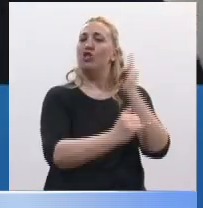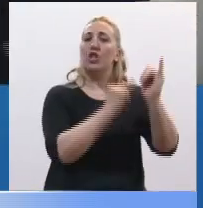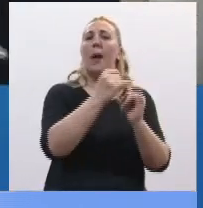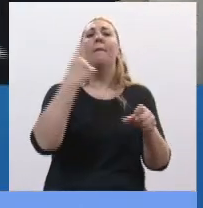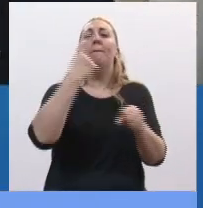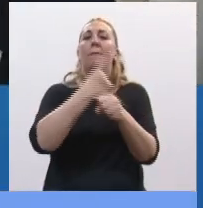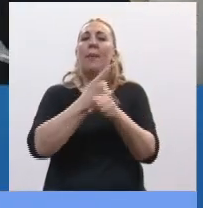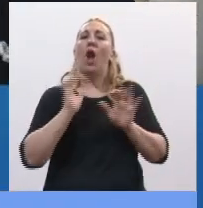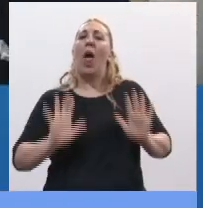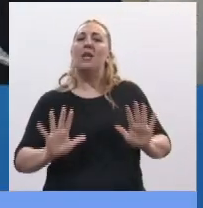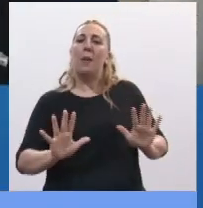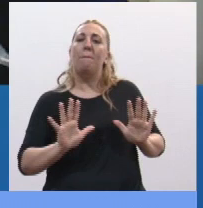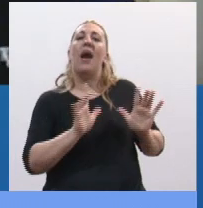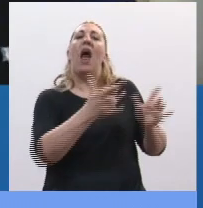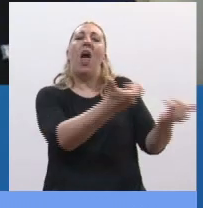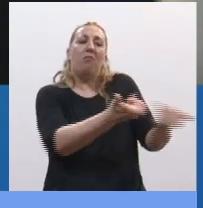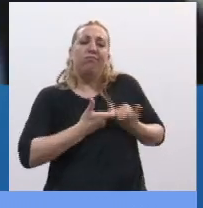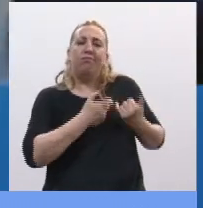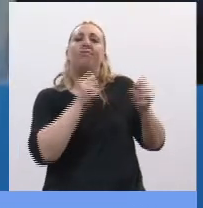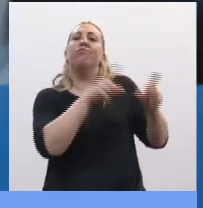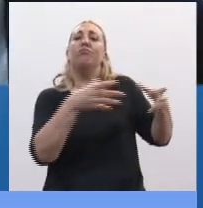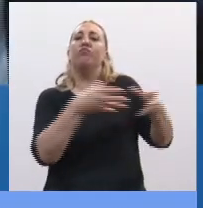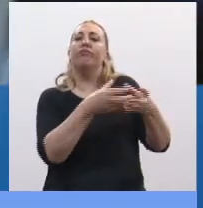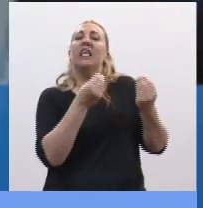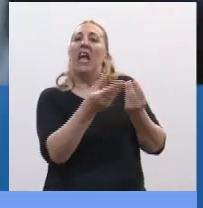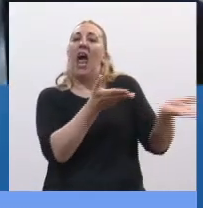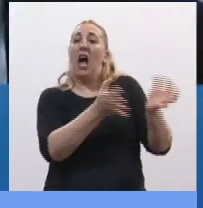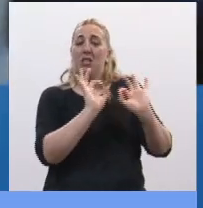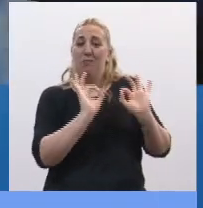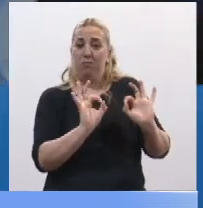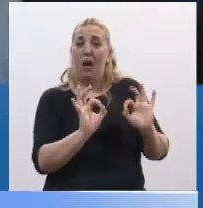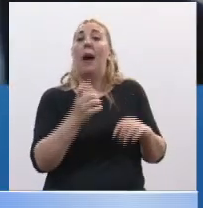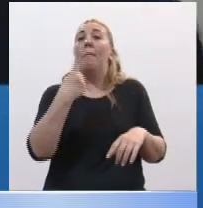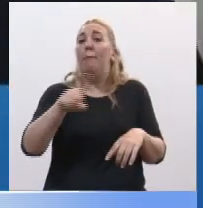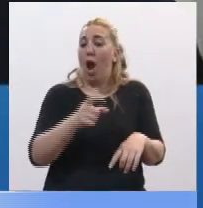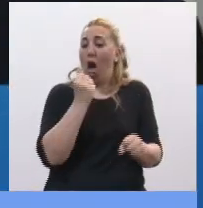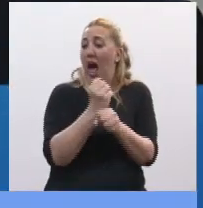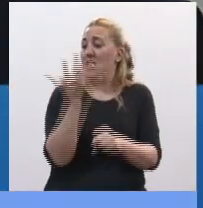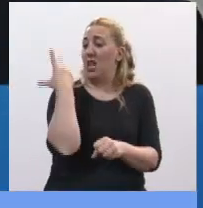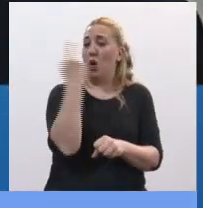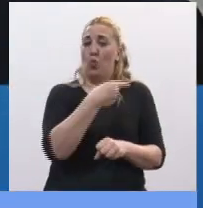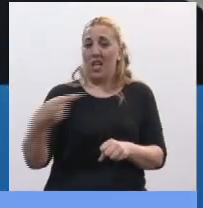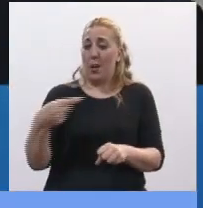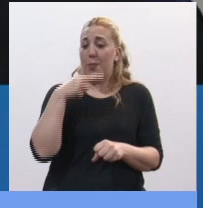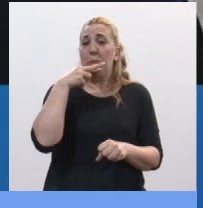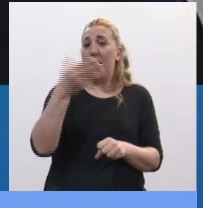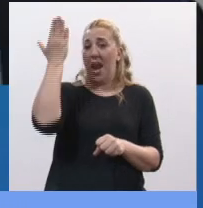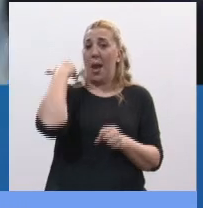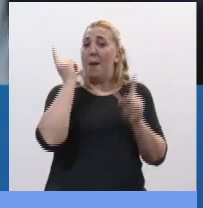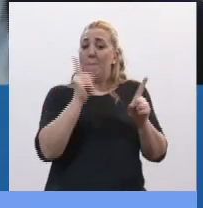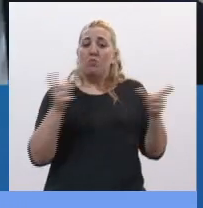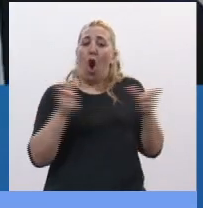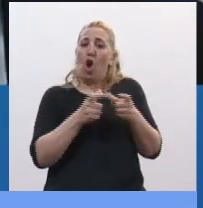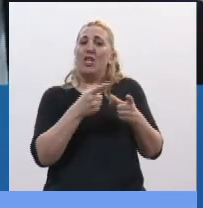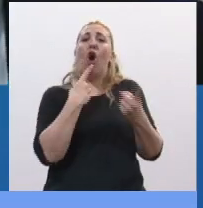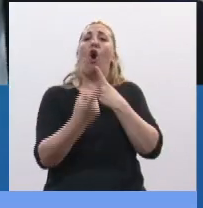que primero tenemos que esperar que nos manden sus opiniones. Pero hasta hace una semana, hasta el viernes pasado, ese mismo